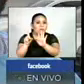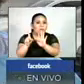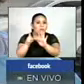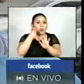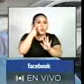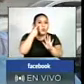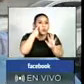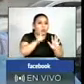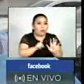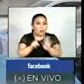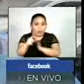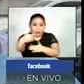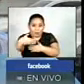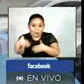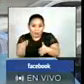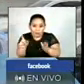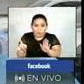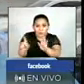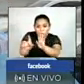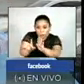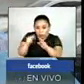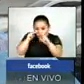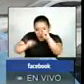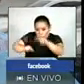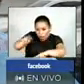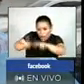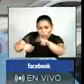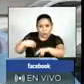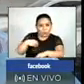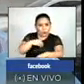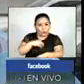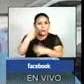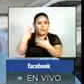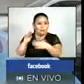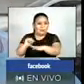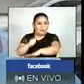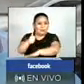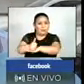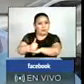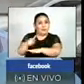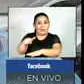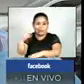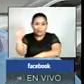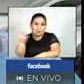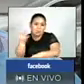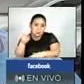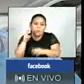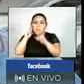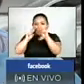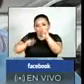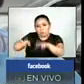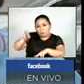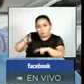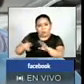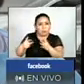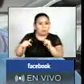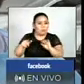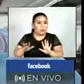protocolo de alta a un centro de atención y de vigilancia que ha sido designada y que requiere menor intervención